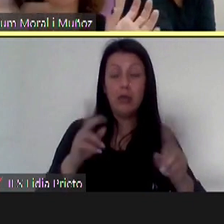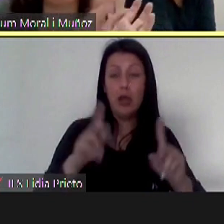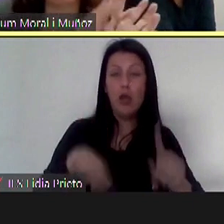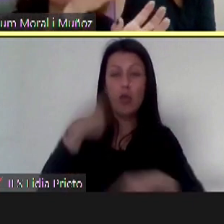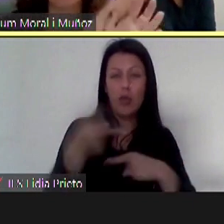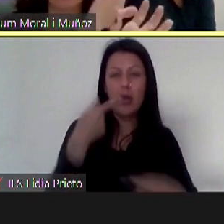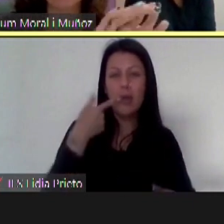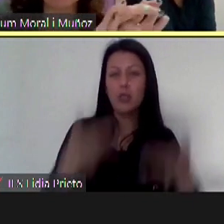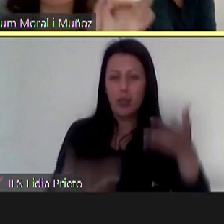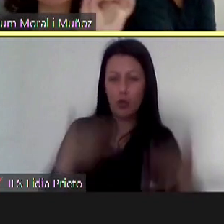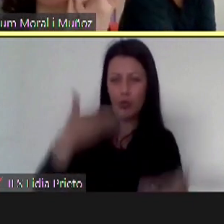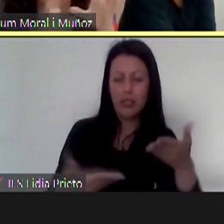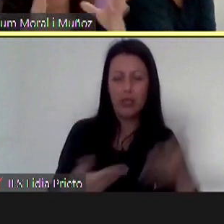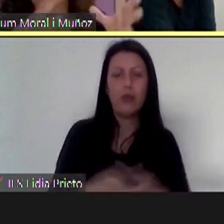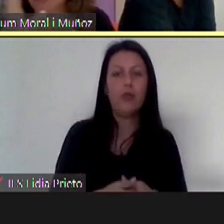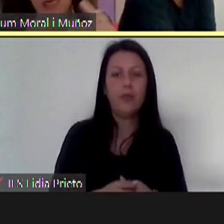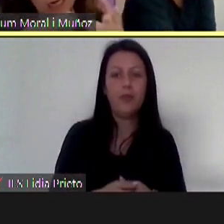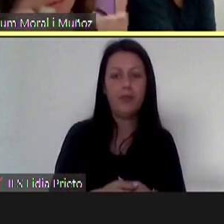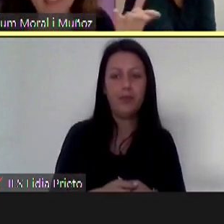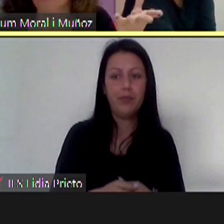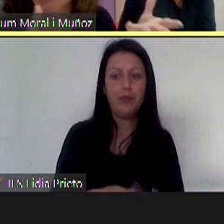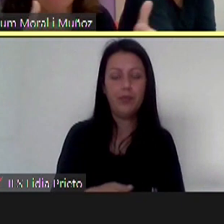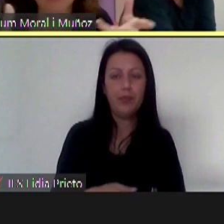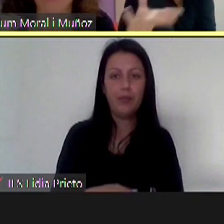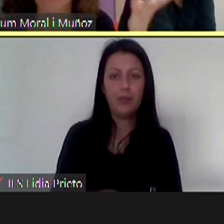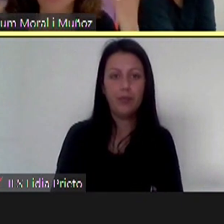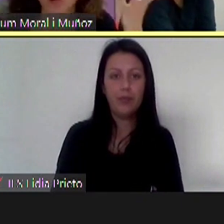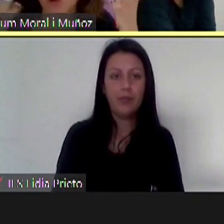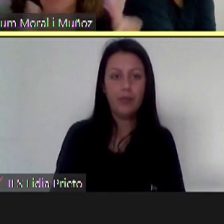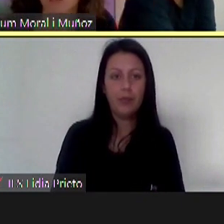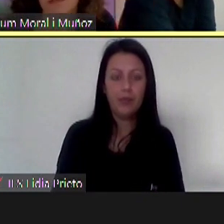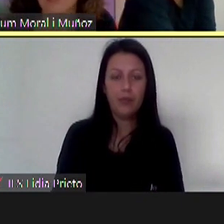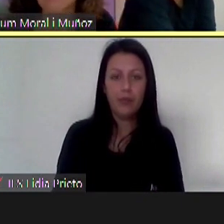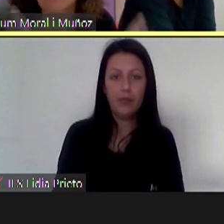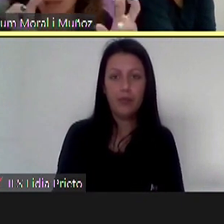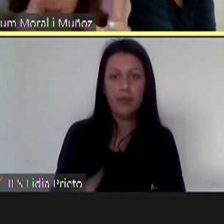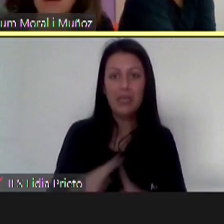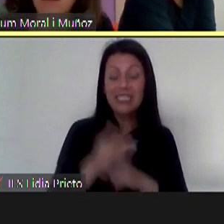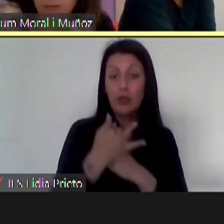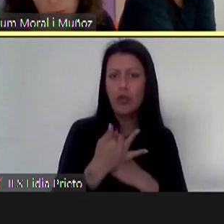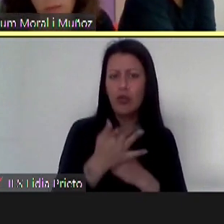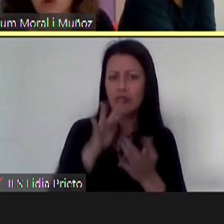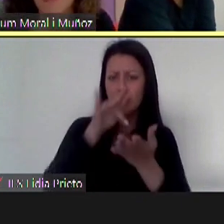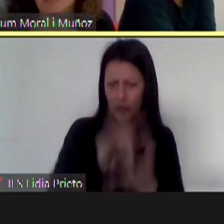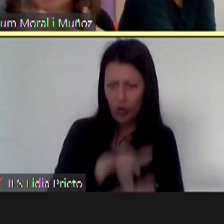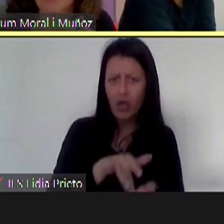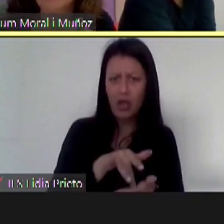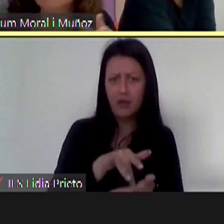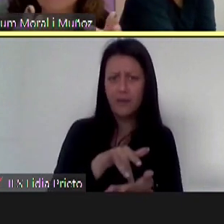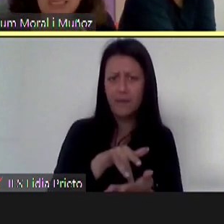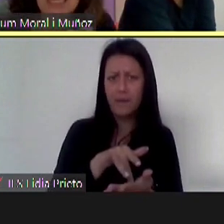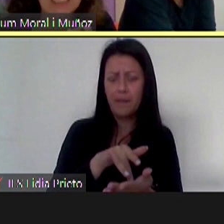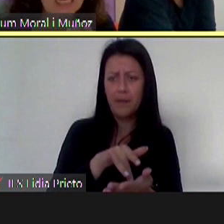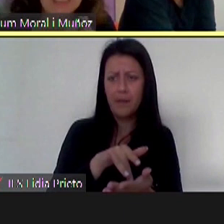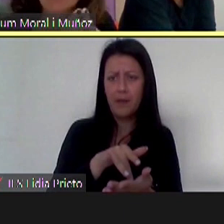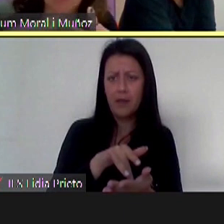la descompensación. Agitación es que tú estás viendo que le pasa algo, que le está pasando algo, pero no está descompensada. Y ahora, descompensadas, por